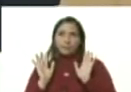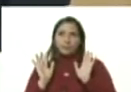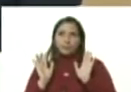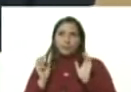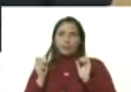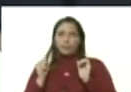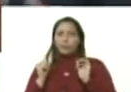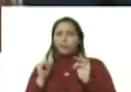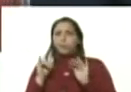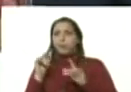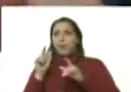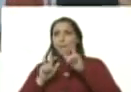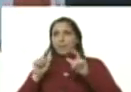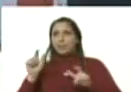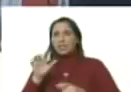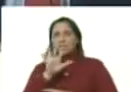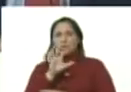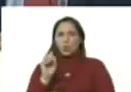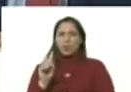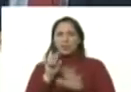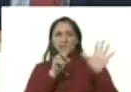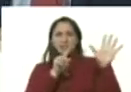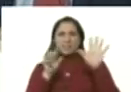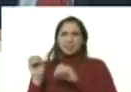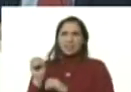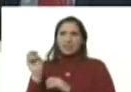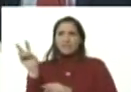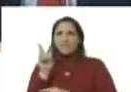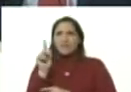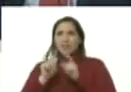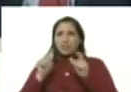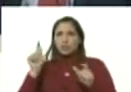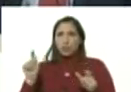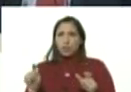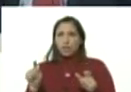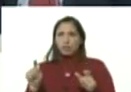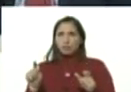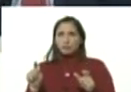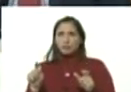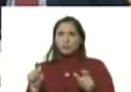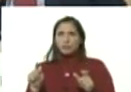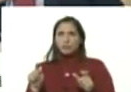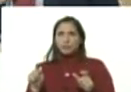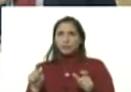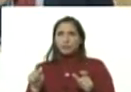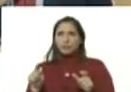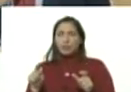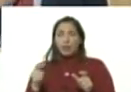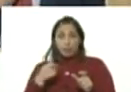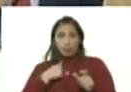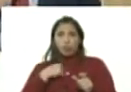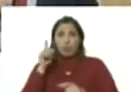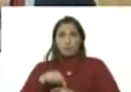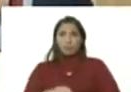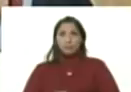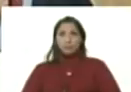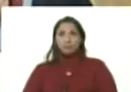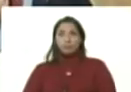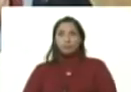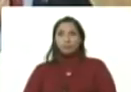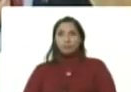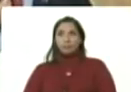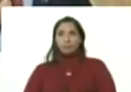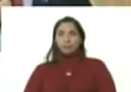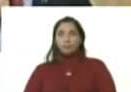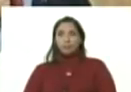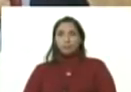decenas, 50, 60 venezolanos, en lo individual, entre ellos me cuento yo, que hablo en primera